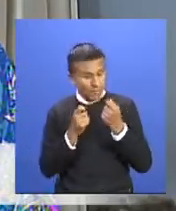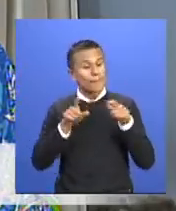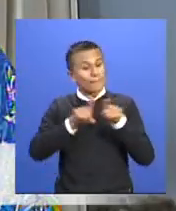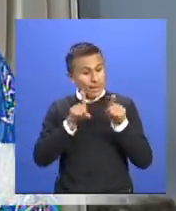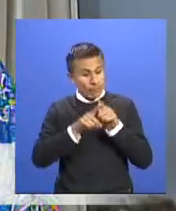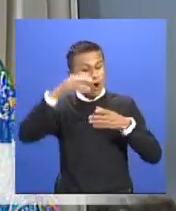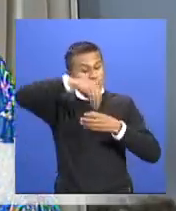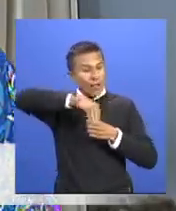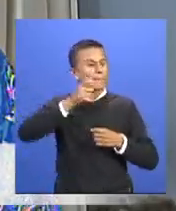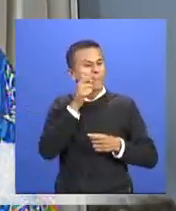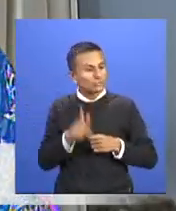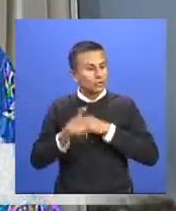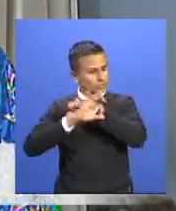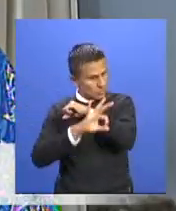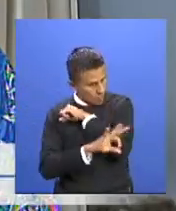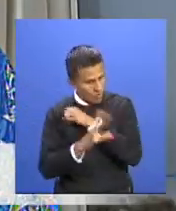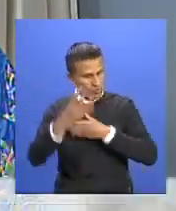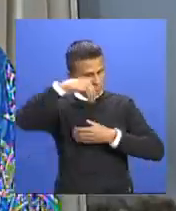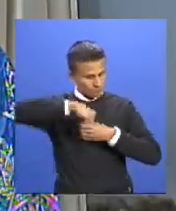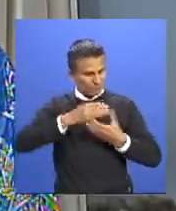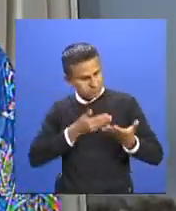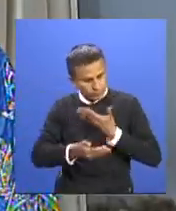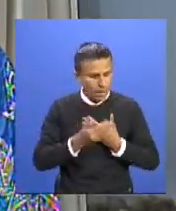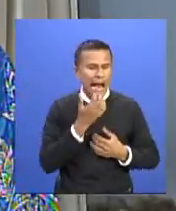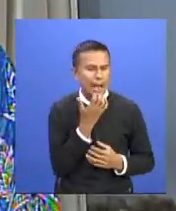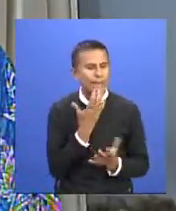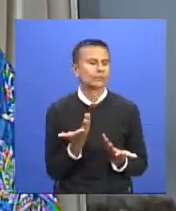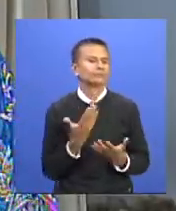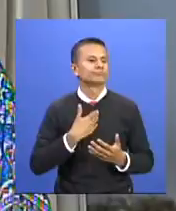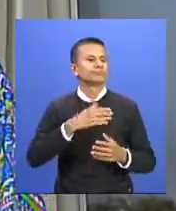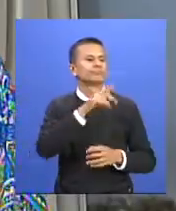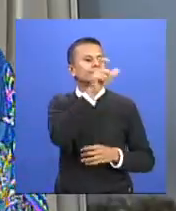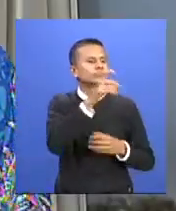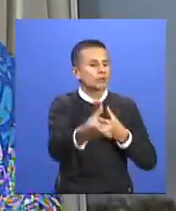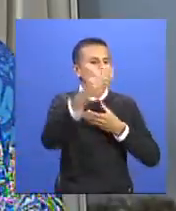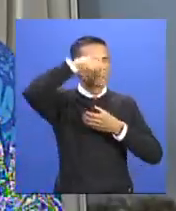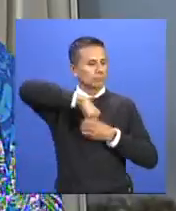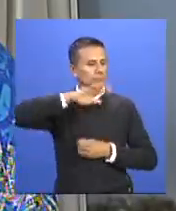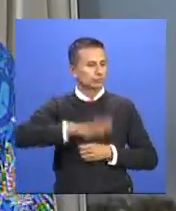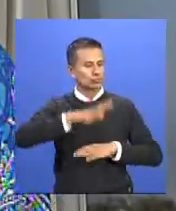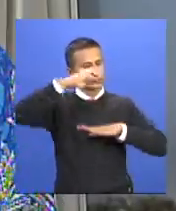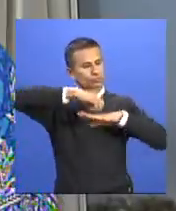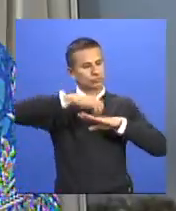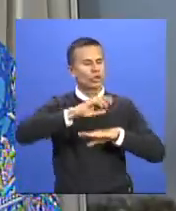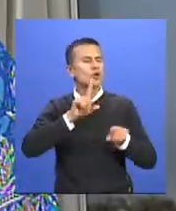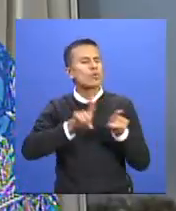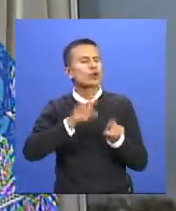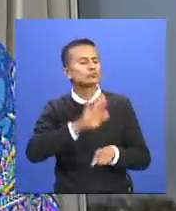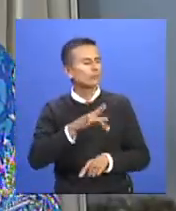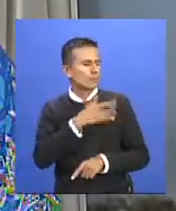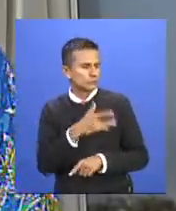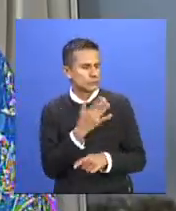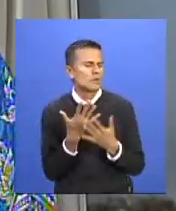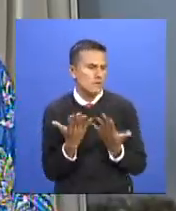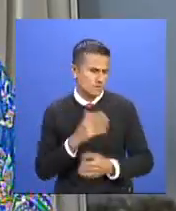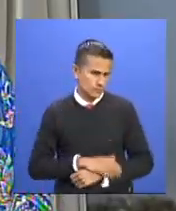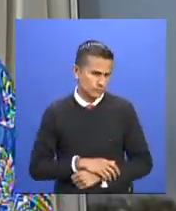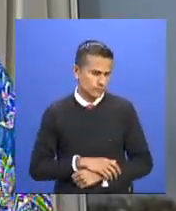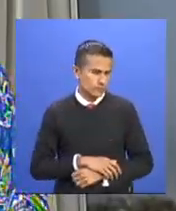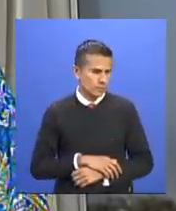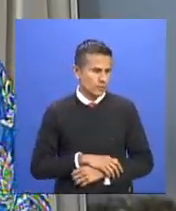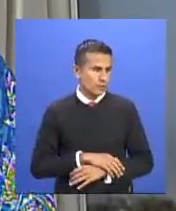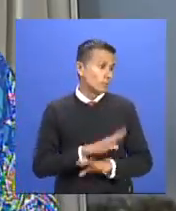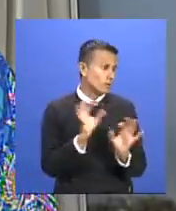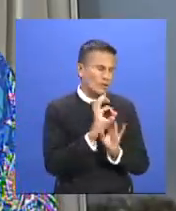estratégica, psicológica, porque yo necesito entender cuál es la vinculación emocional, por ejemplo, que tienen los empleados con la organización. Una parte